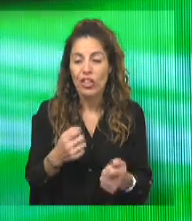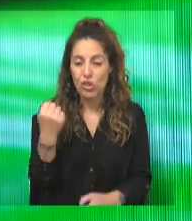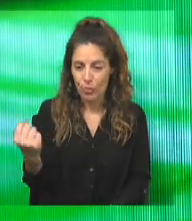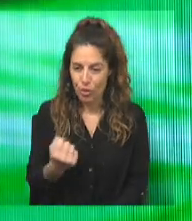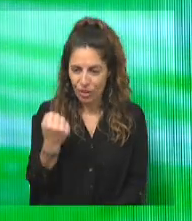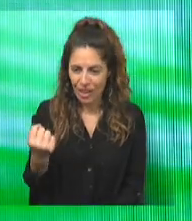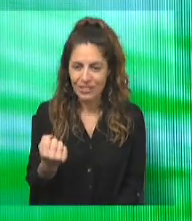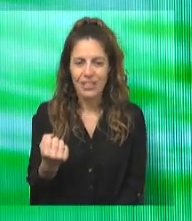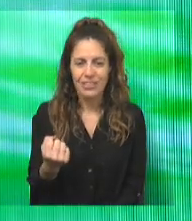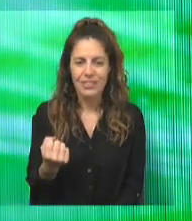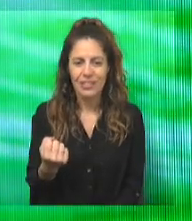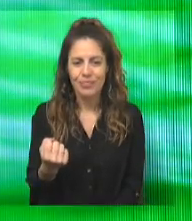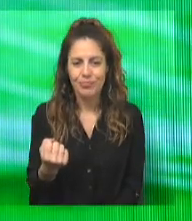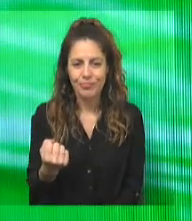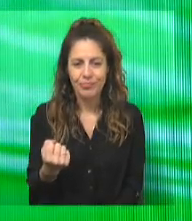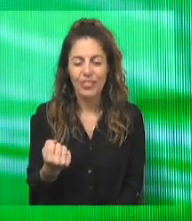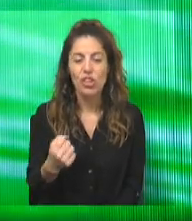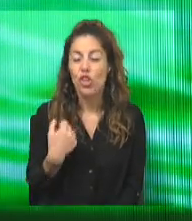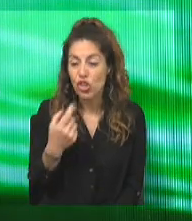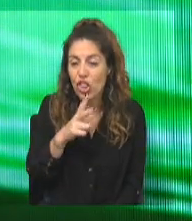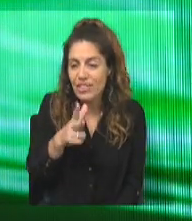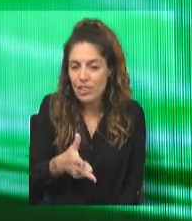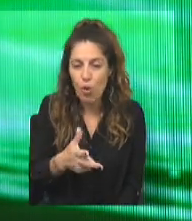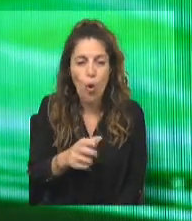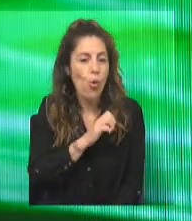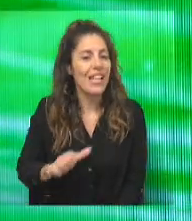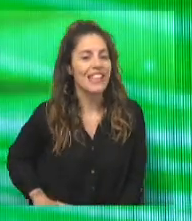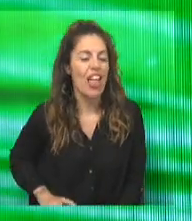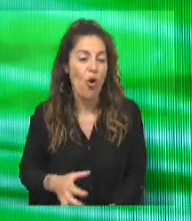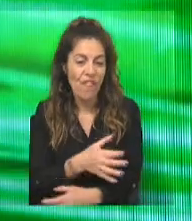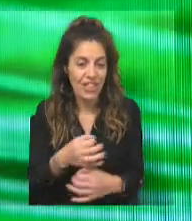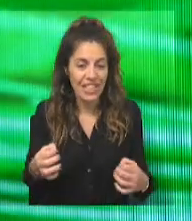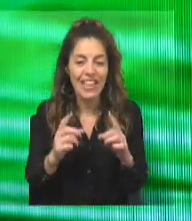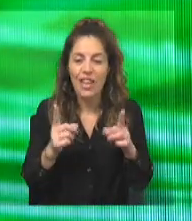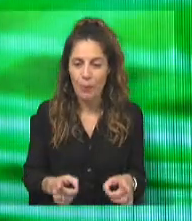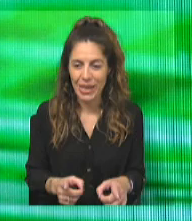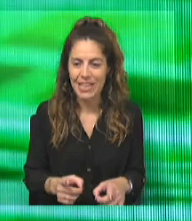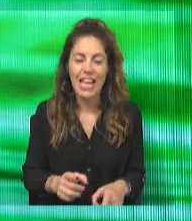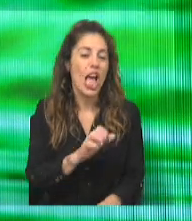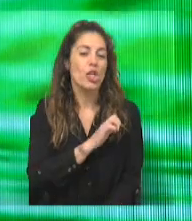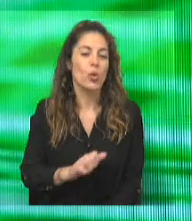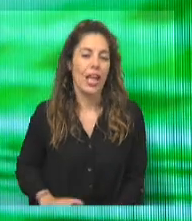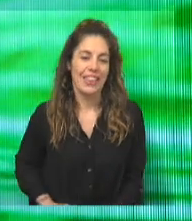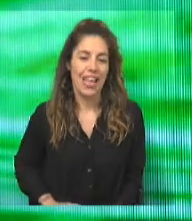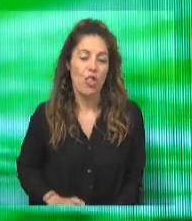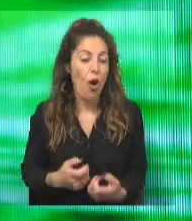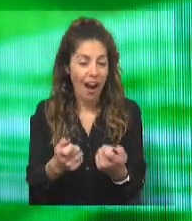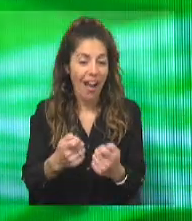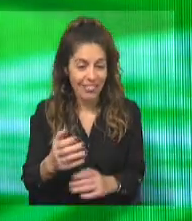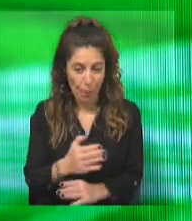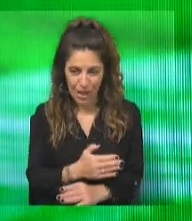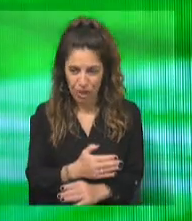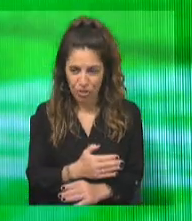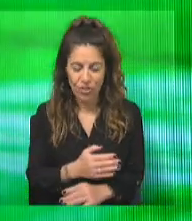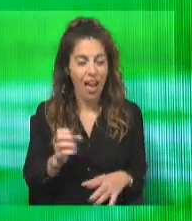eh un decimos nosotros que un estado eficiente también es un estado que eh gasta menos